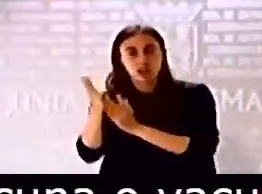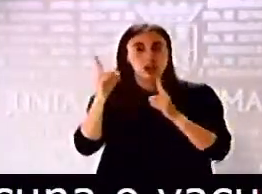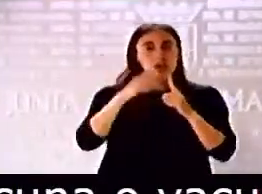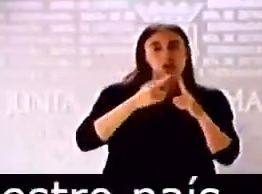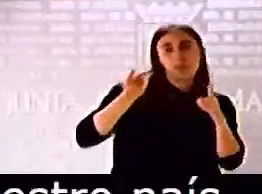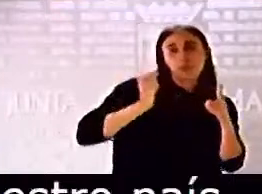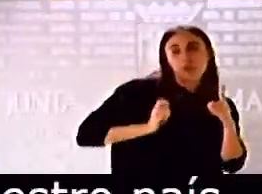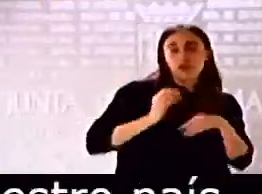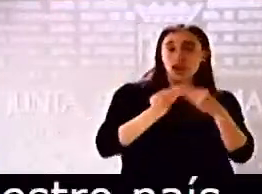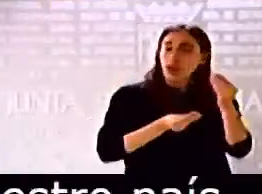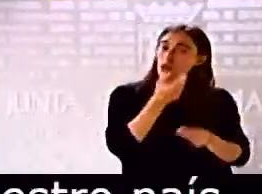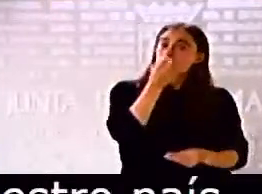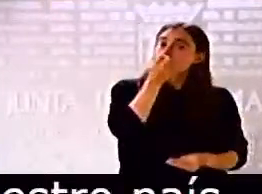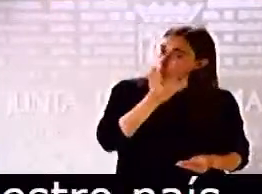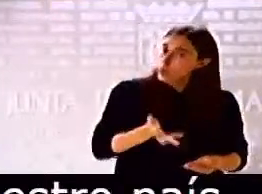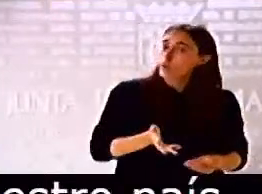bien,